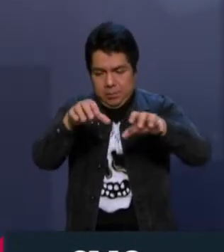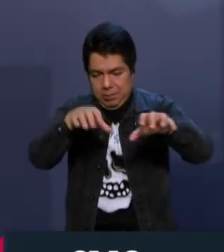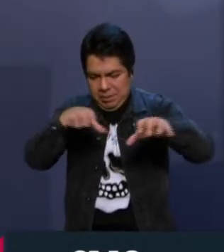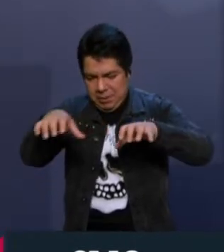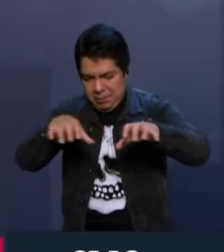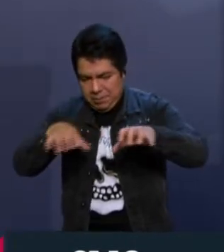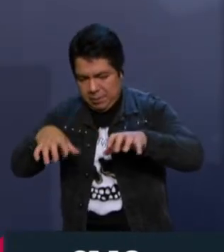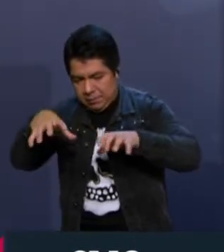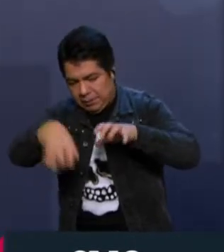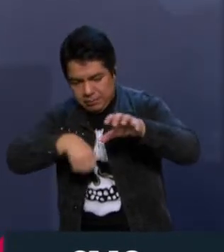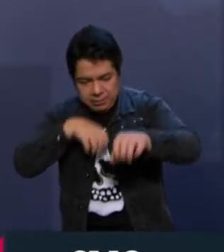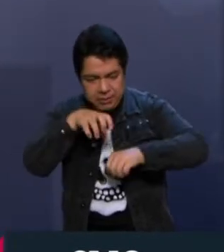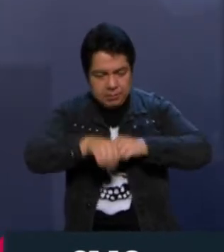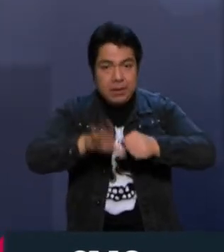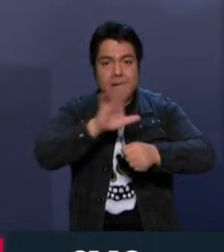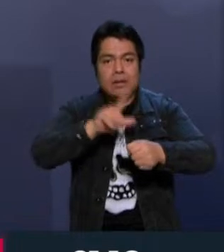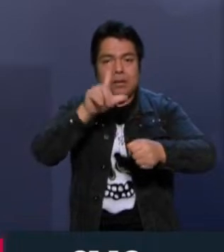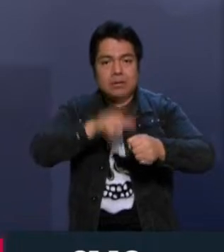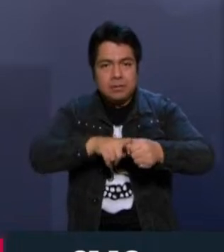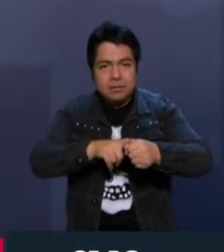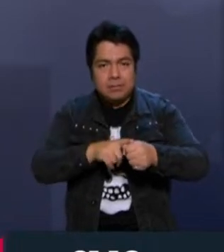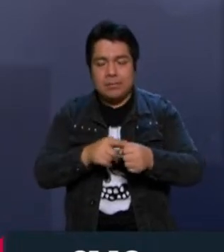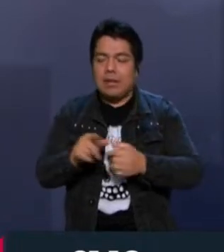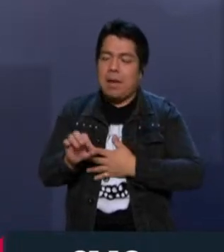territorialización de la cultura, ¿cuáles